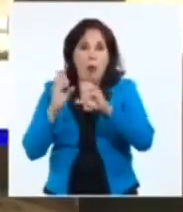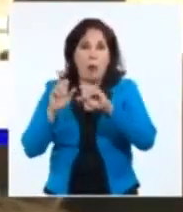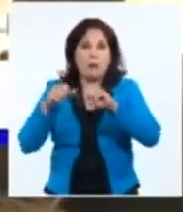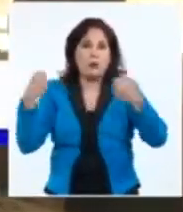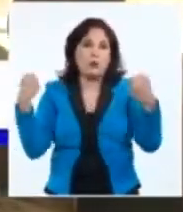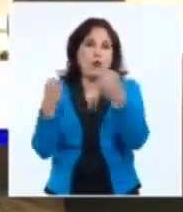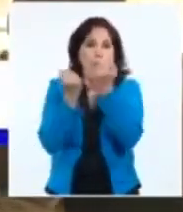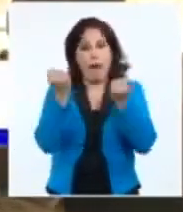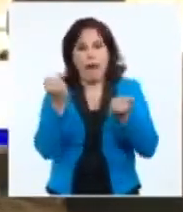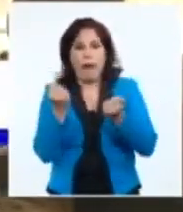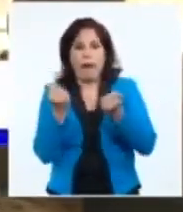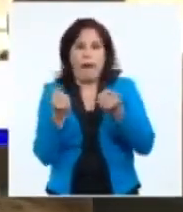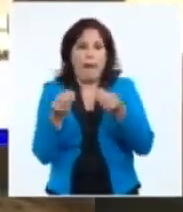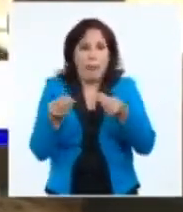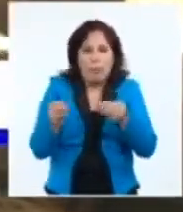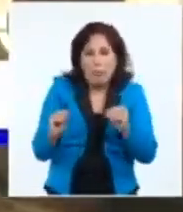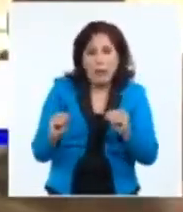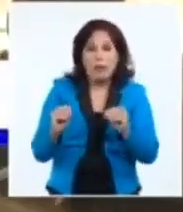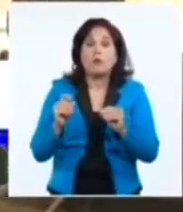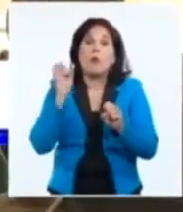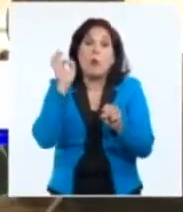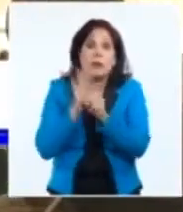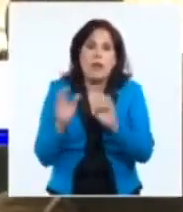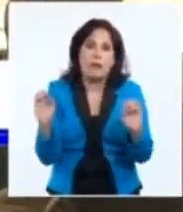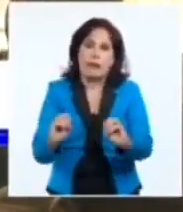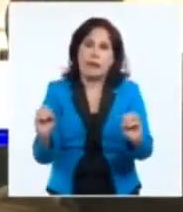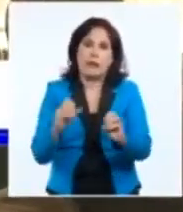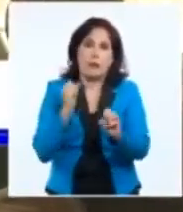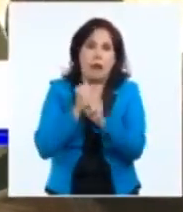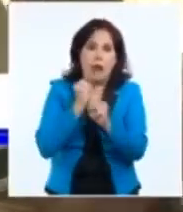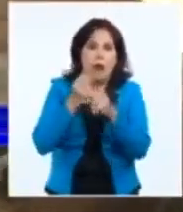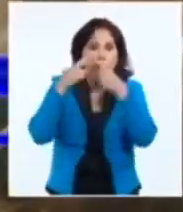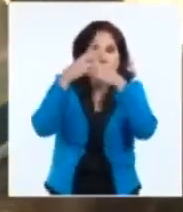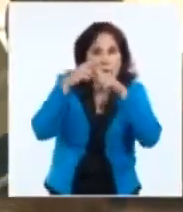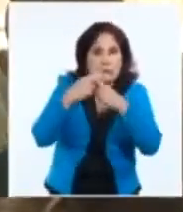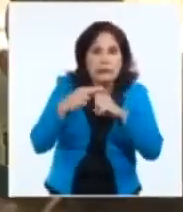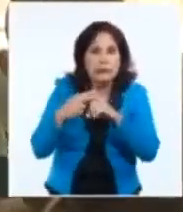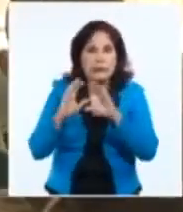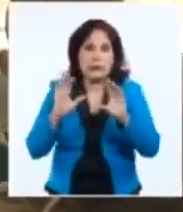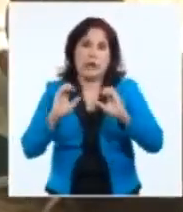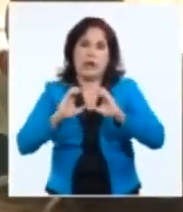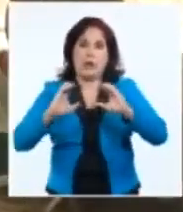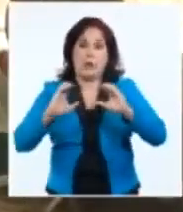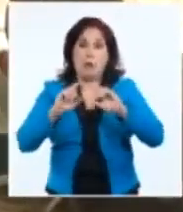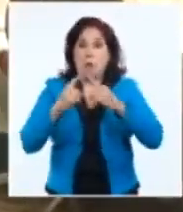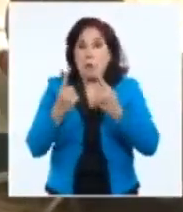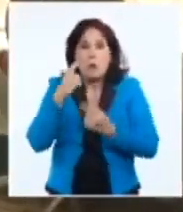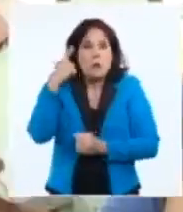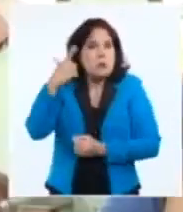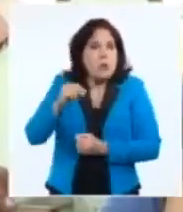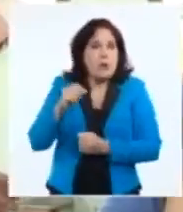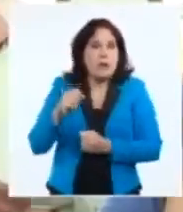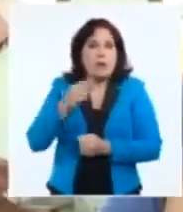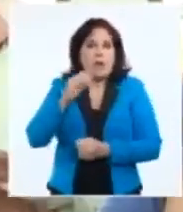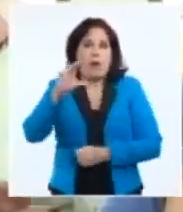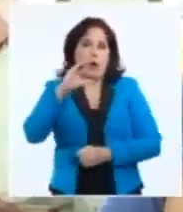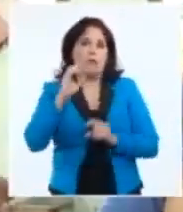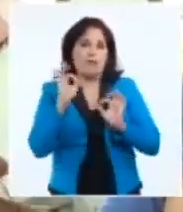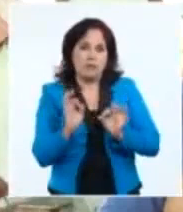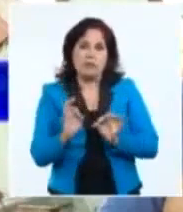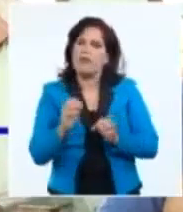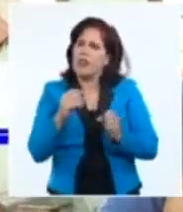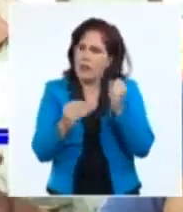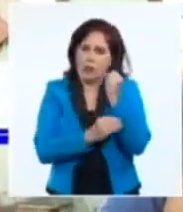desarmadas, podrida, picada, pues empezamos a trabajar el carro, lo vamos desarrollando y sin embargo no sabemos lo que vamos a ganar. Es verdad que hay